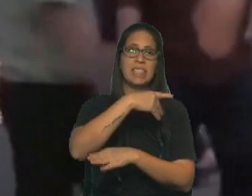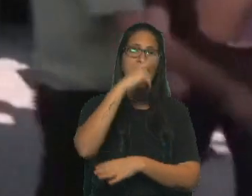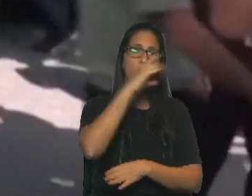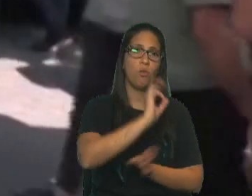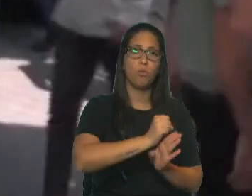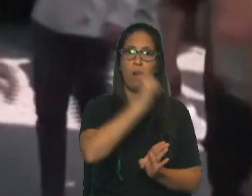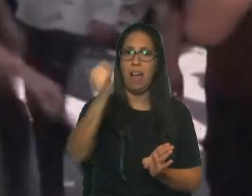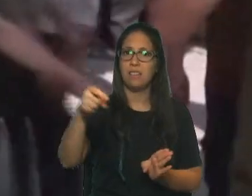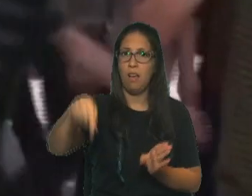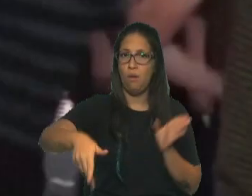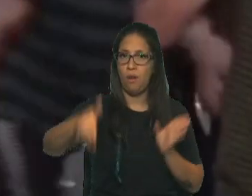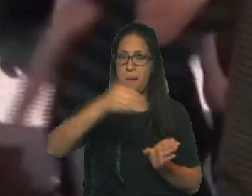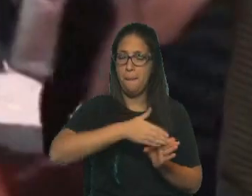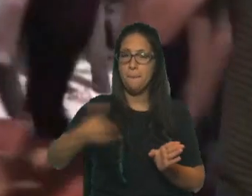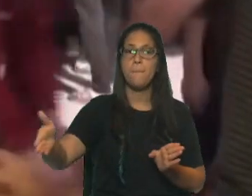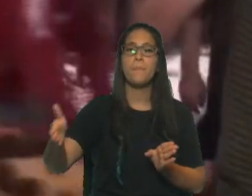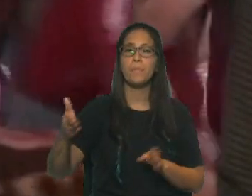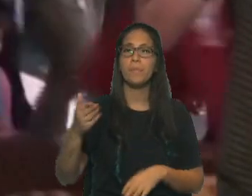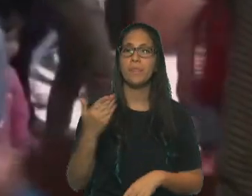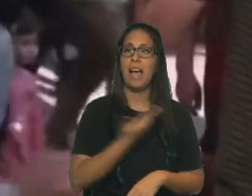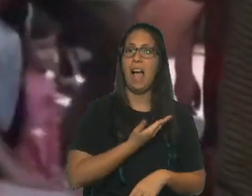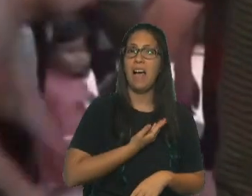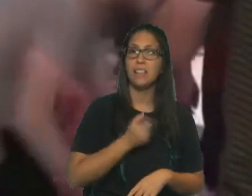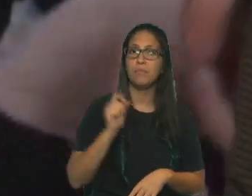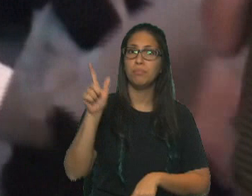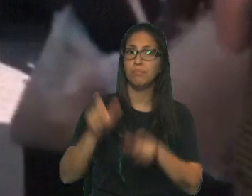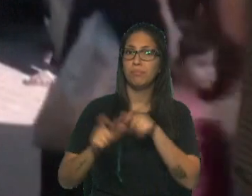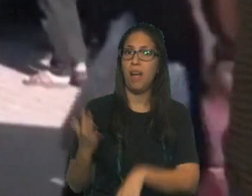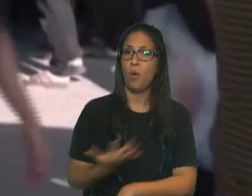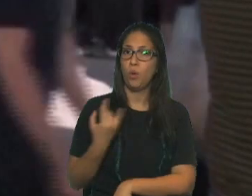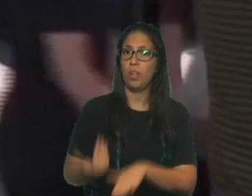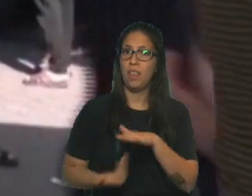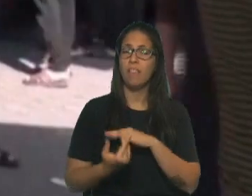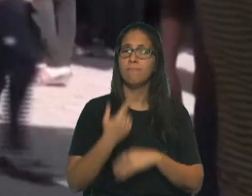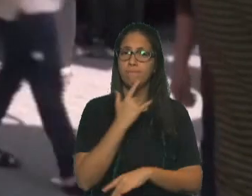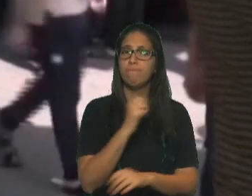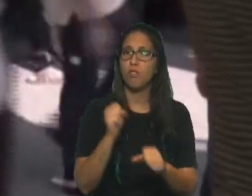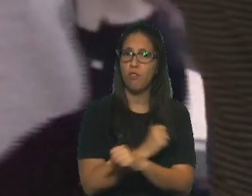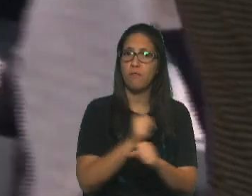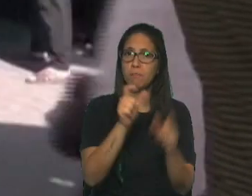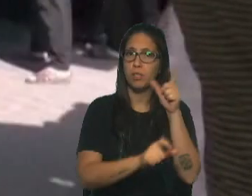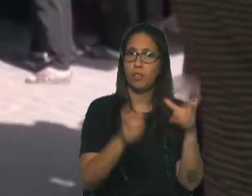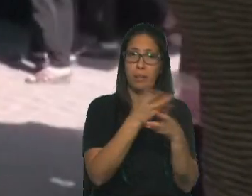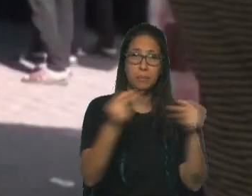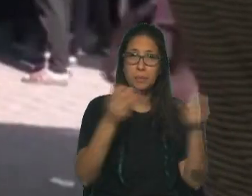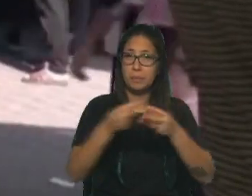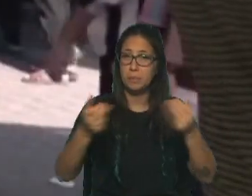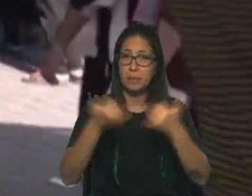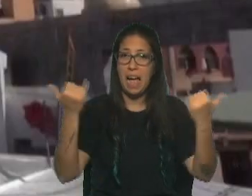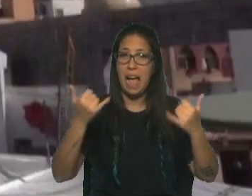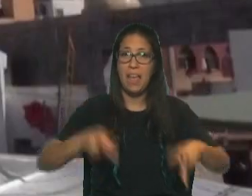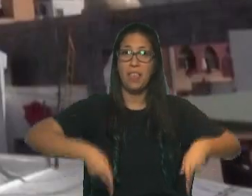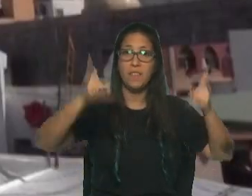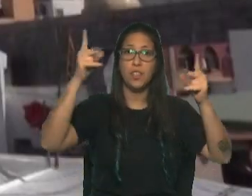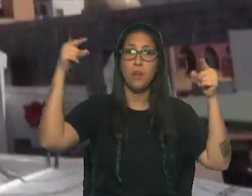octubre. Además, las autoridades gazatíes comunicaron que hay muchos desaparecidos bajo los escombros de los edificios